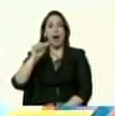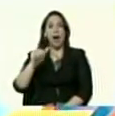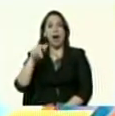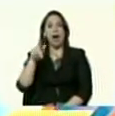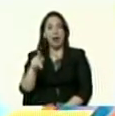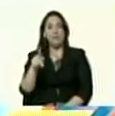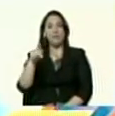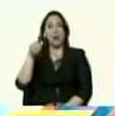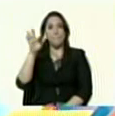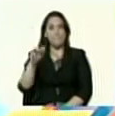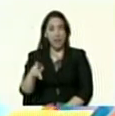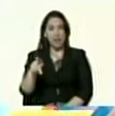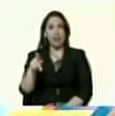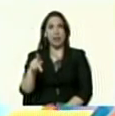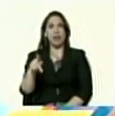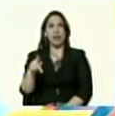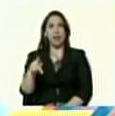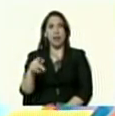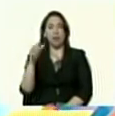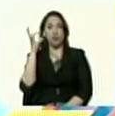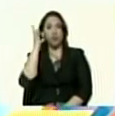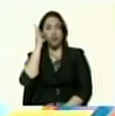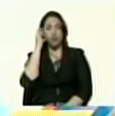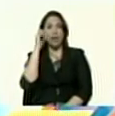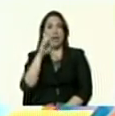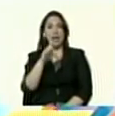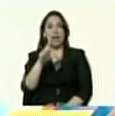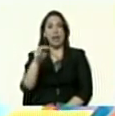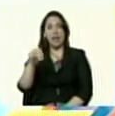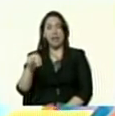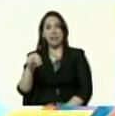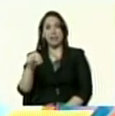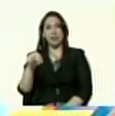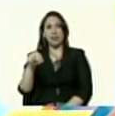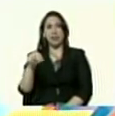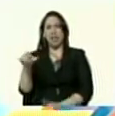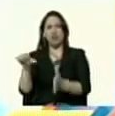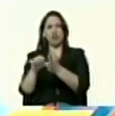Roballo, a una guerrillera del ELN en el sector El Chocó, Colombia.